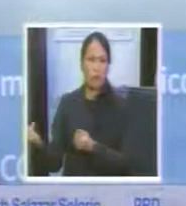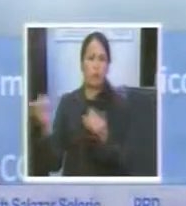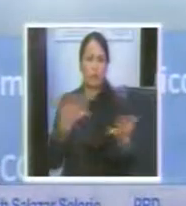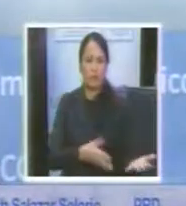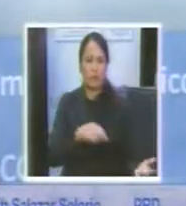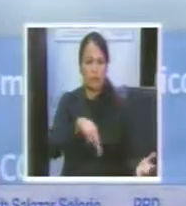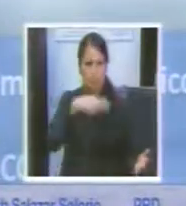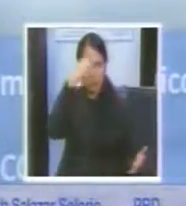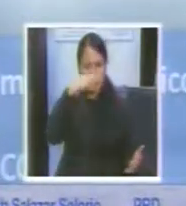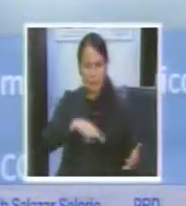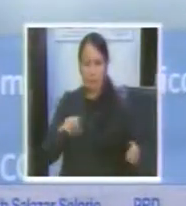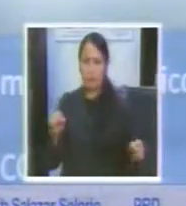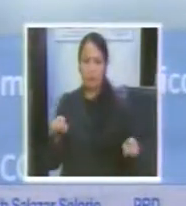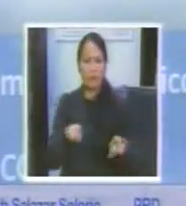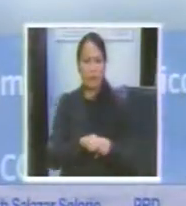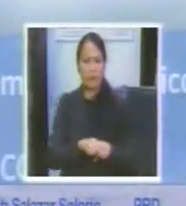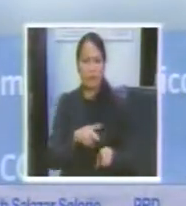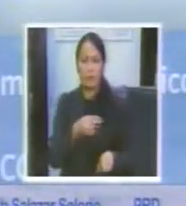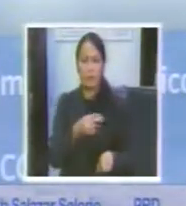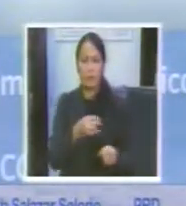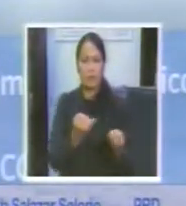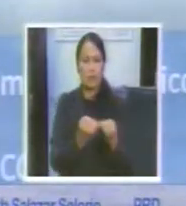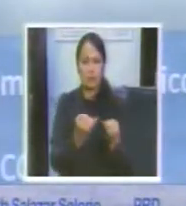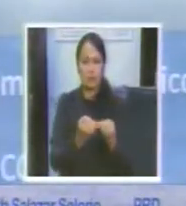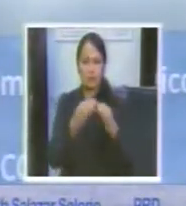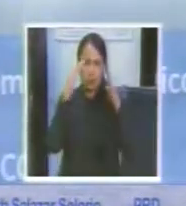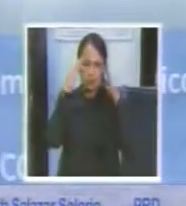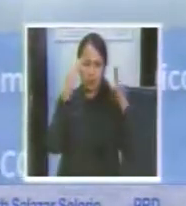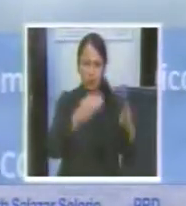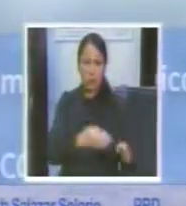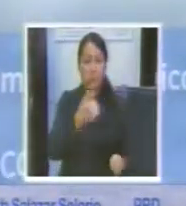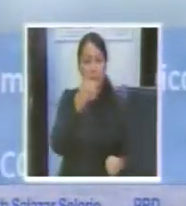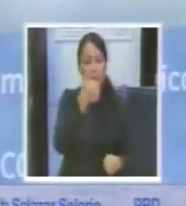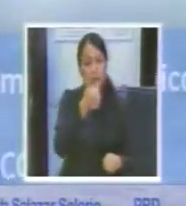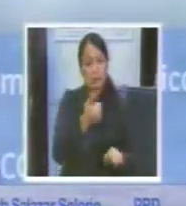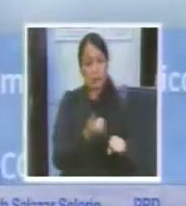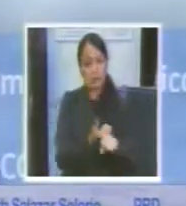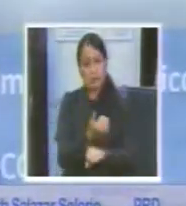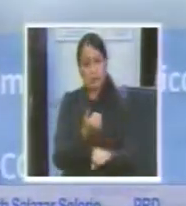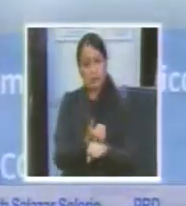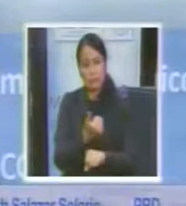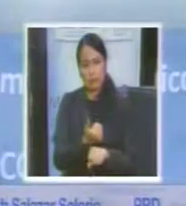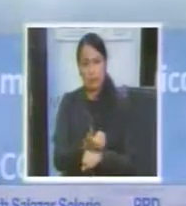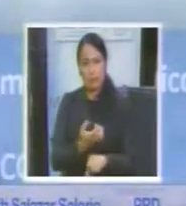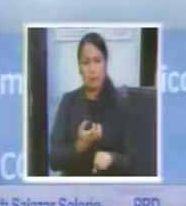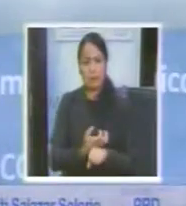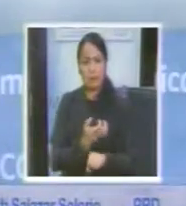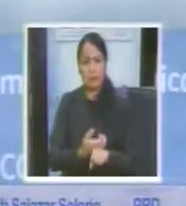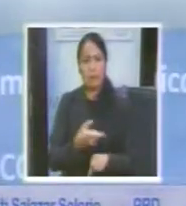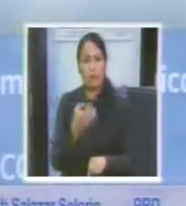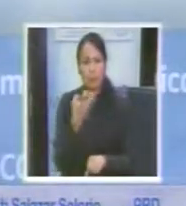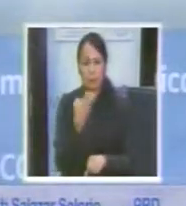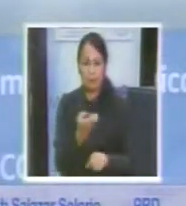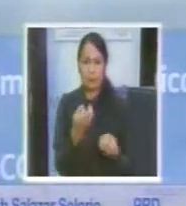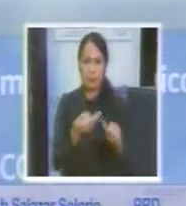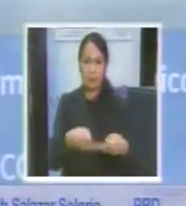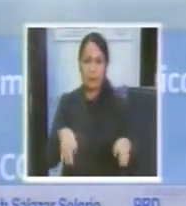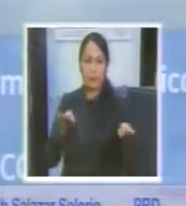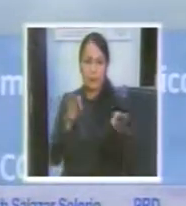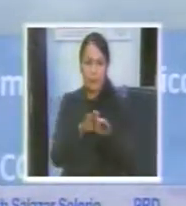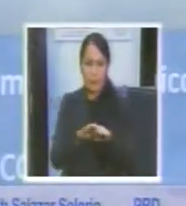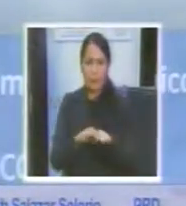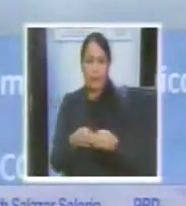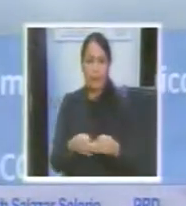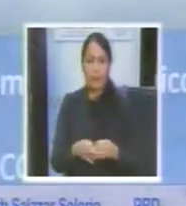país también se concentra en aproximadamente 6 entidades de la República. De ahí la importancia que hay todavía en